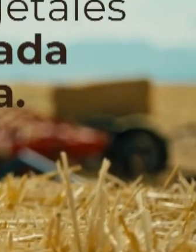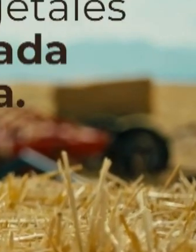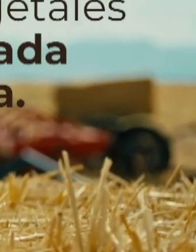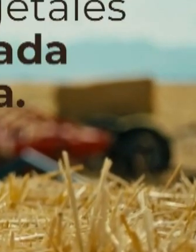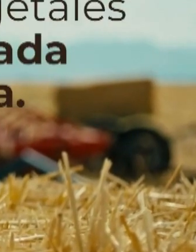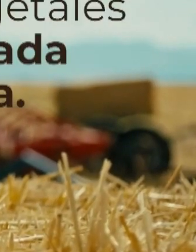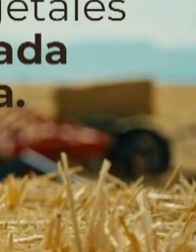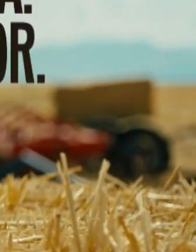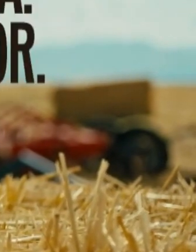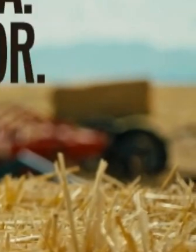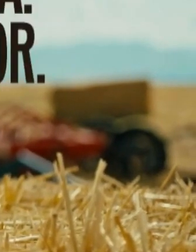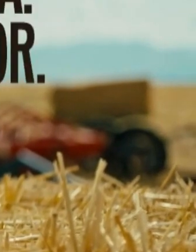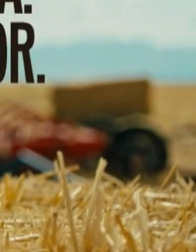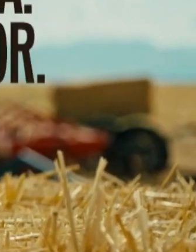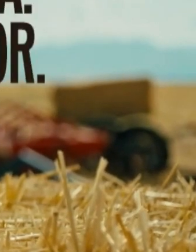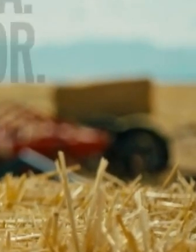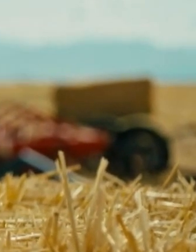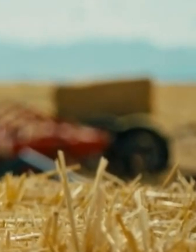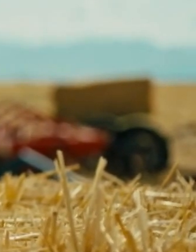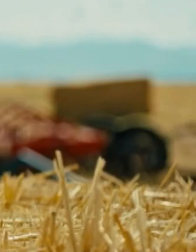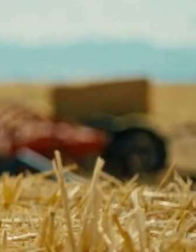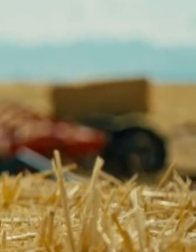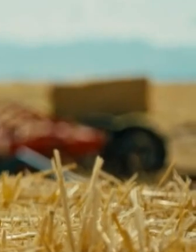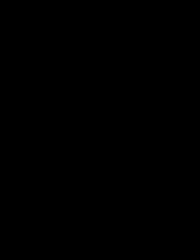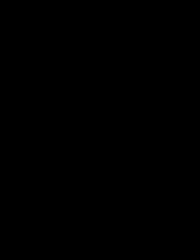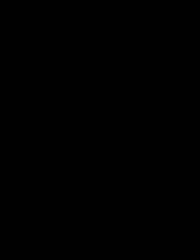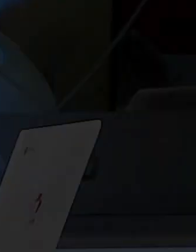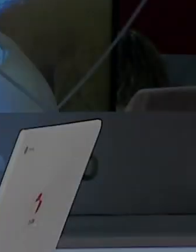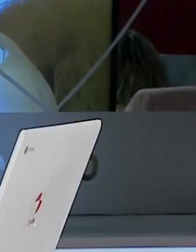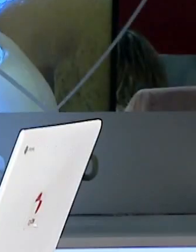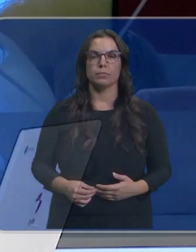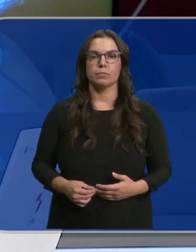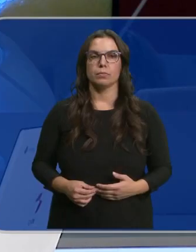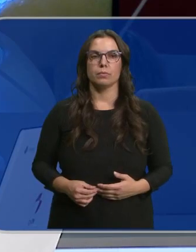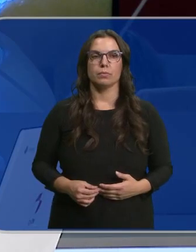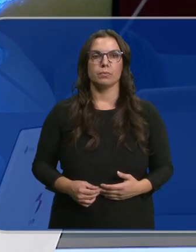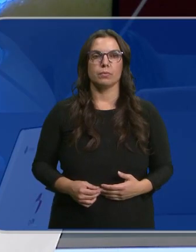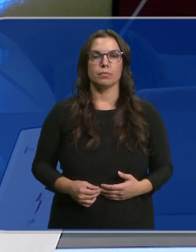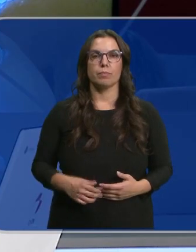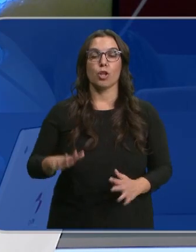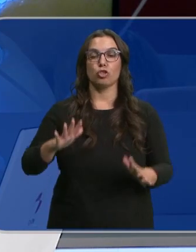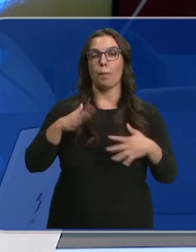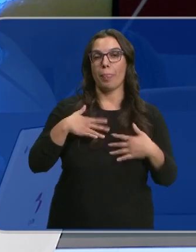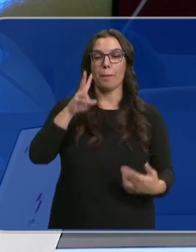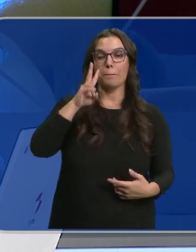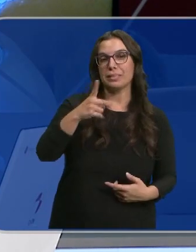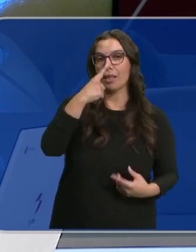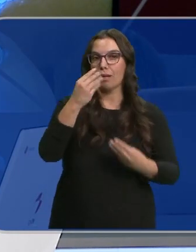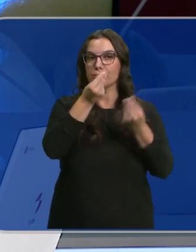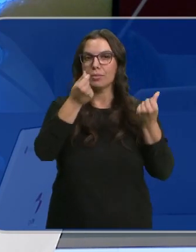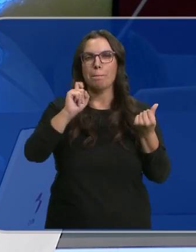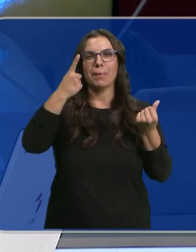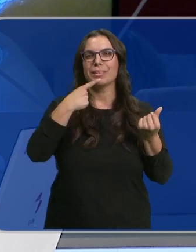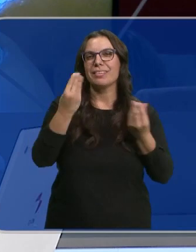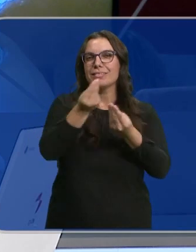bebidas vegetales 100% cultivada en España. Más cerca sabe mejor. Sorprender con la vista, con el olfato y sobre todo con